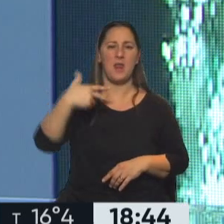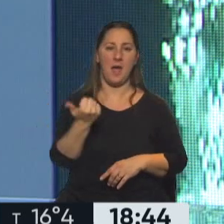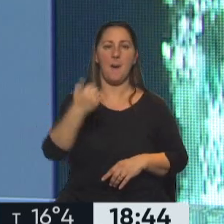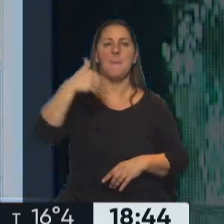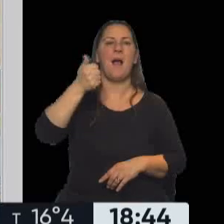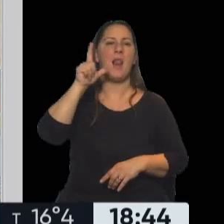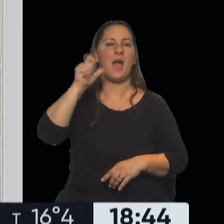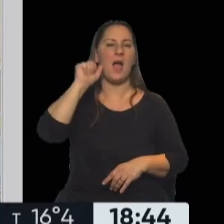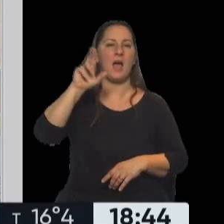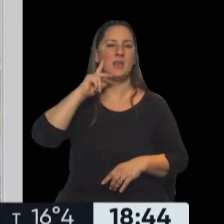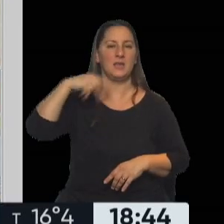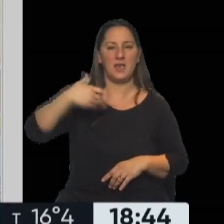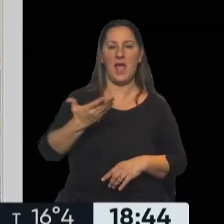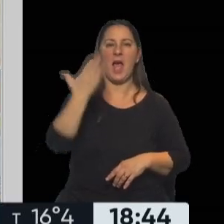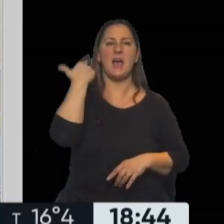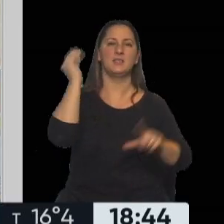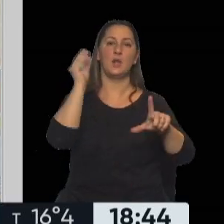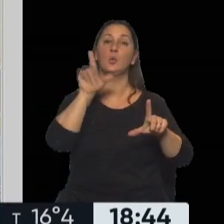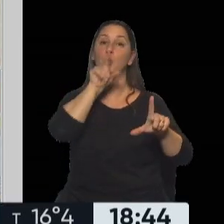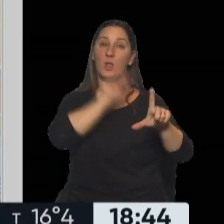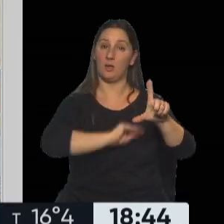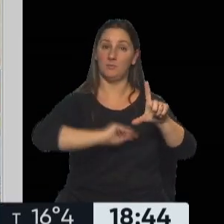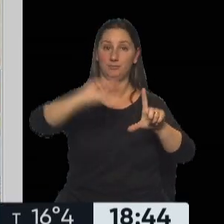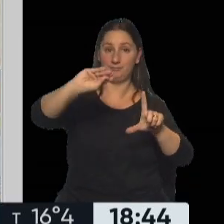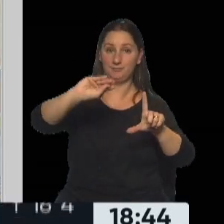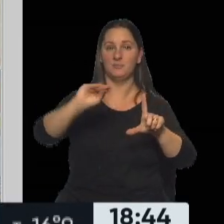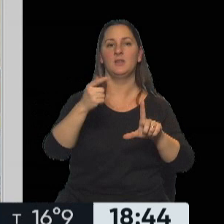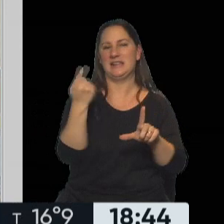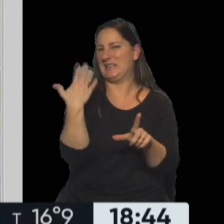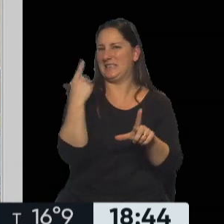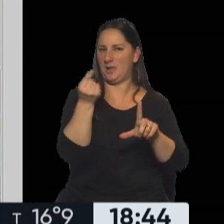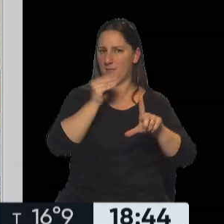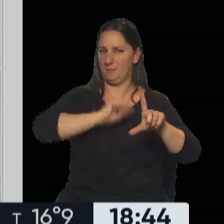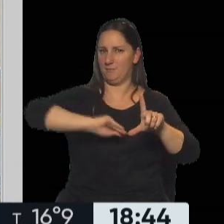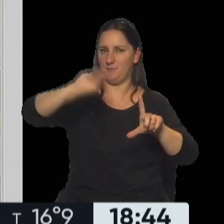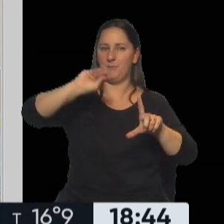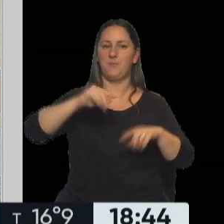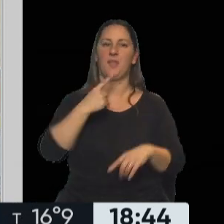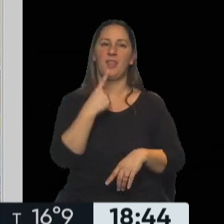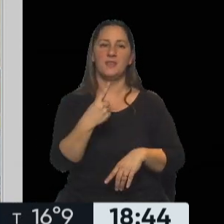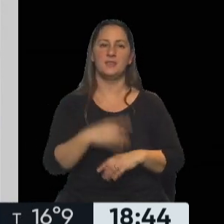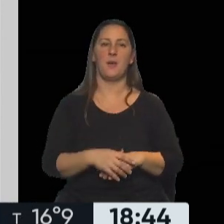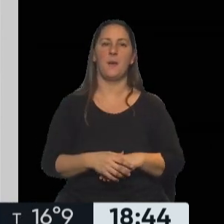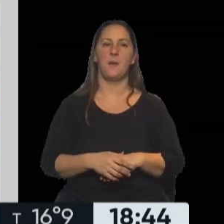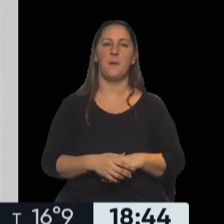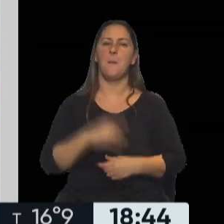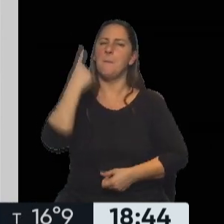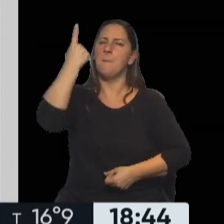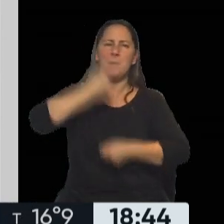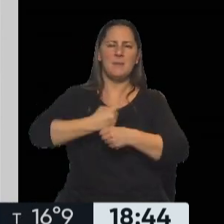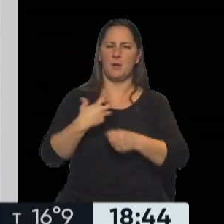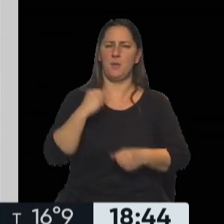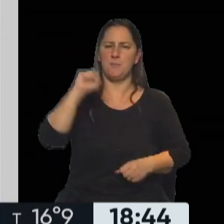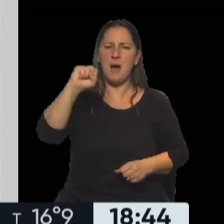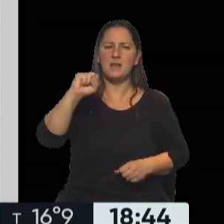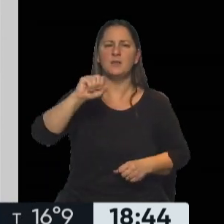ayer publicó un tuit que dio mucho que hablar, acaba de hacer una publicación en donde dice primero la patria, después